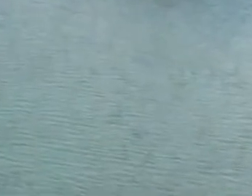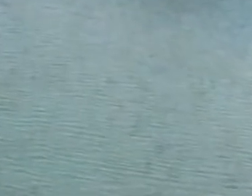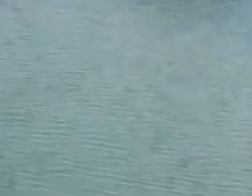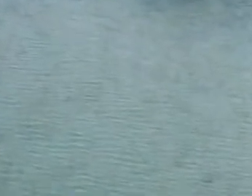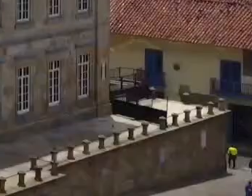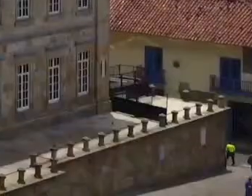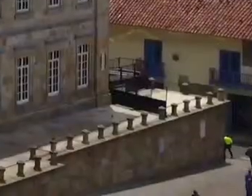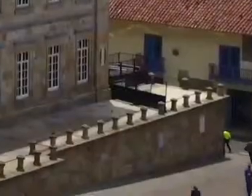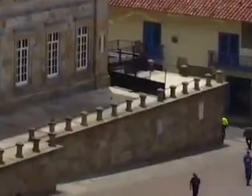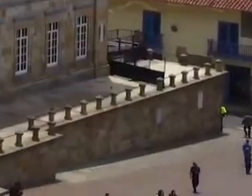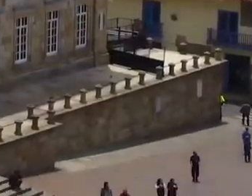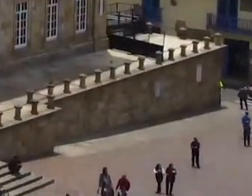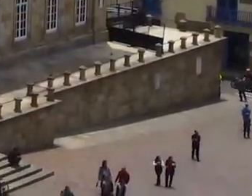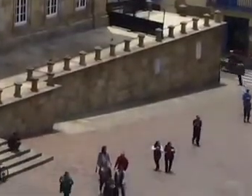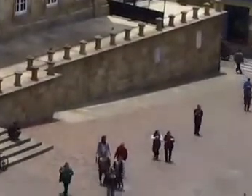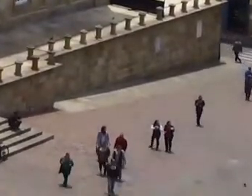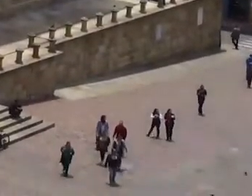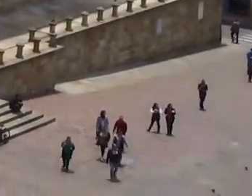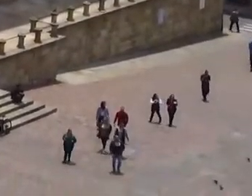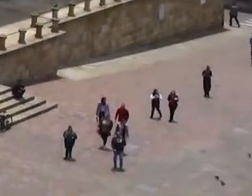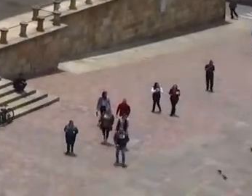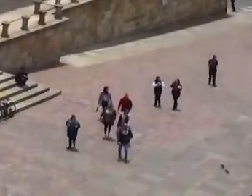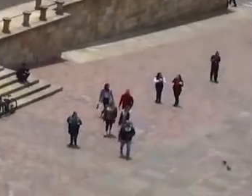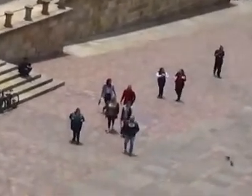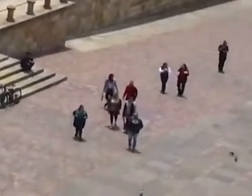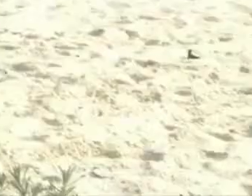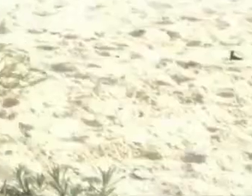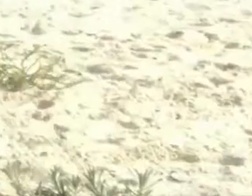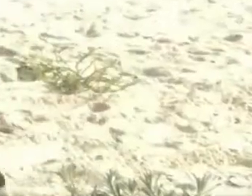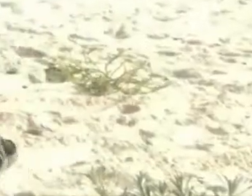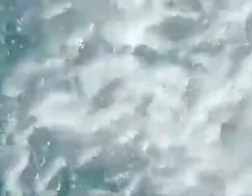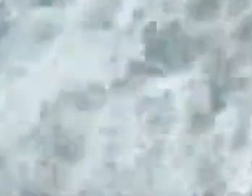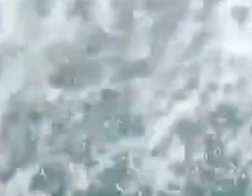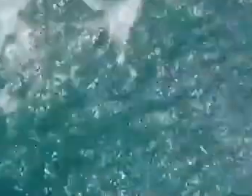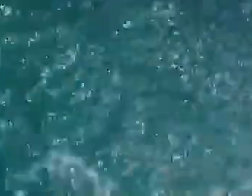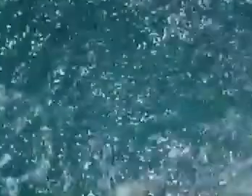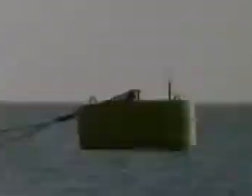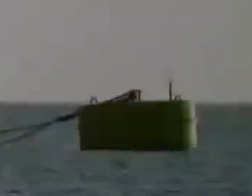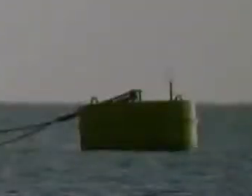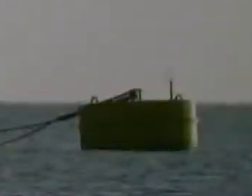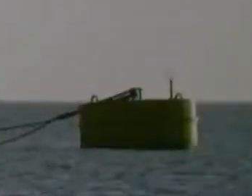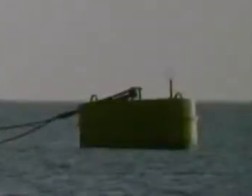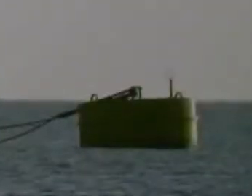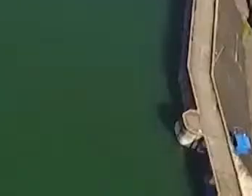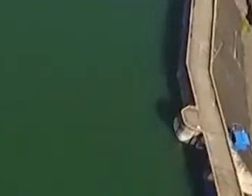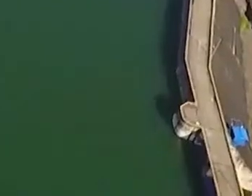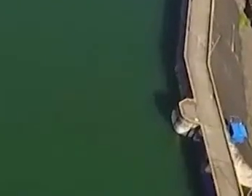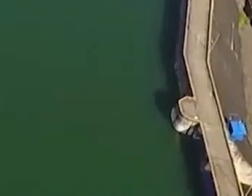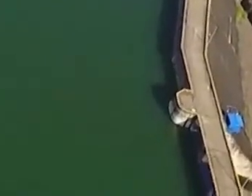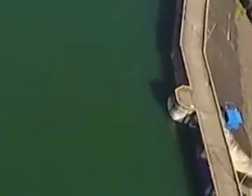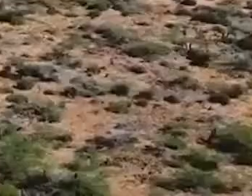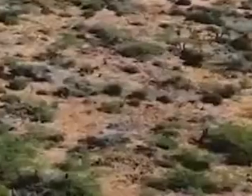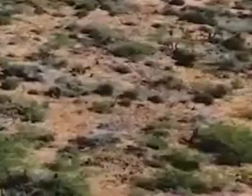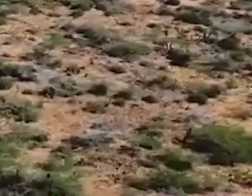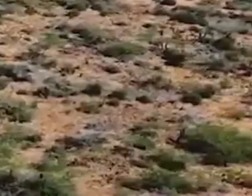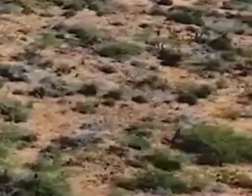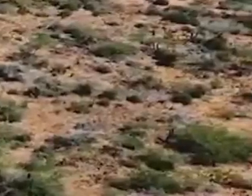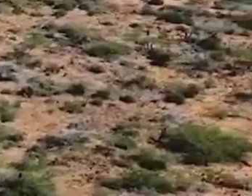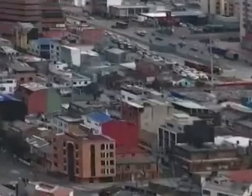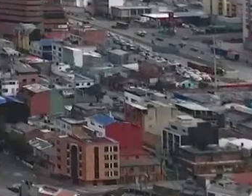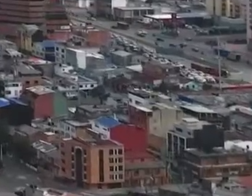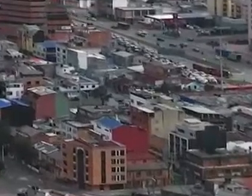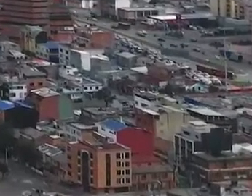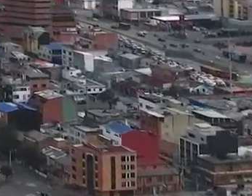del Cambio, esta reunión visionaria posicionará a nuestro país como líder en ciencia, tecnología e innovación.